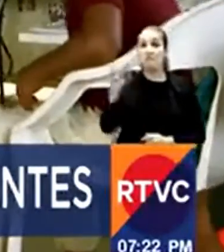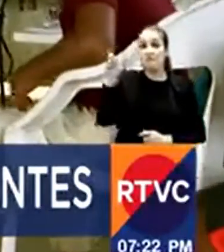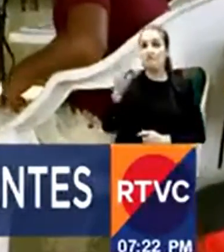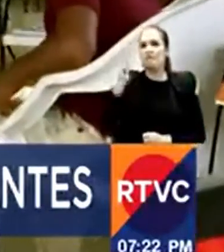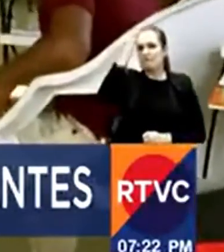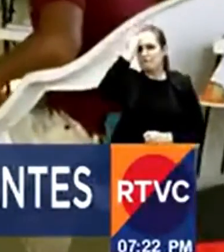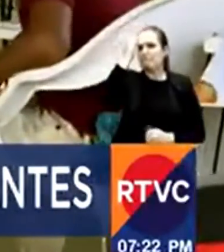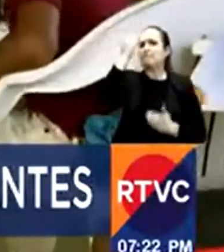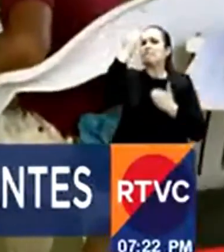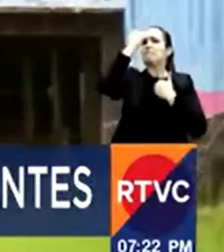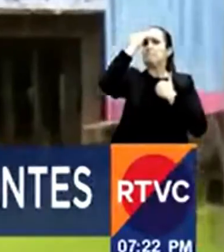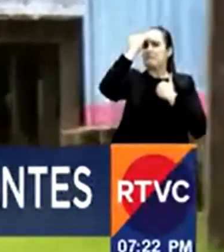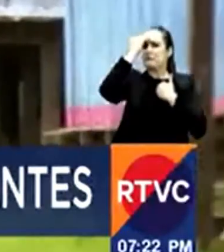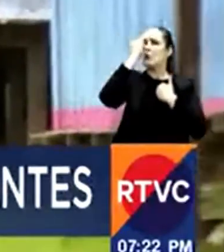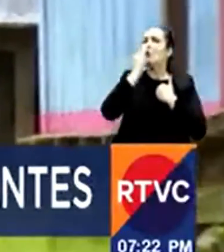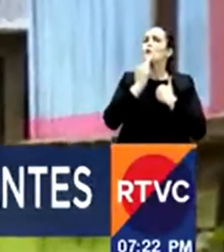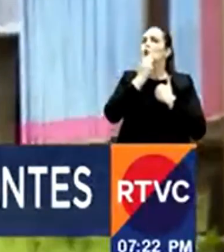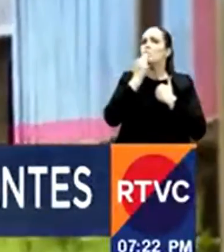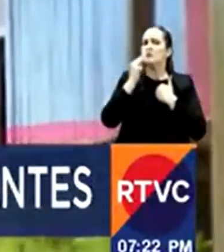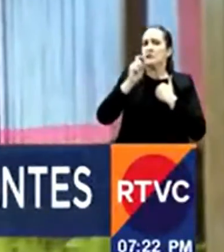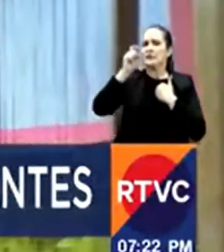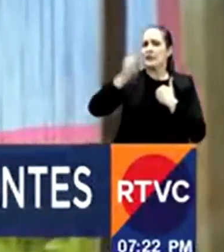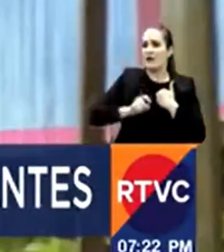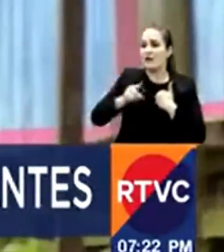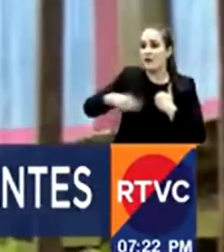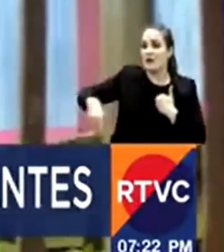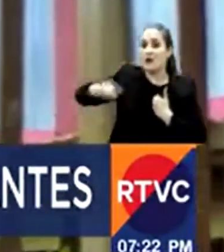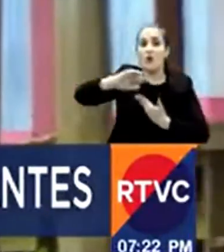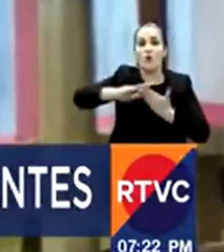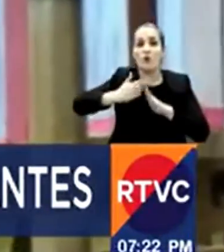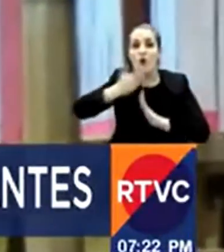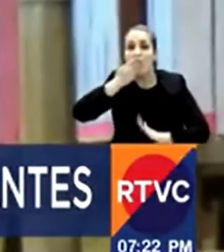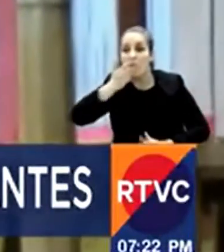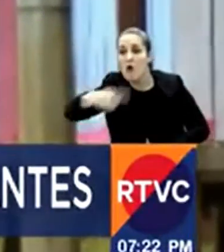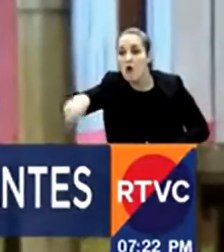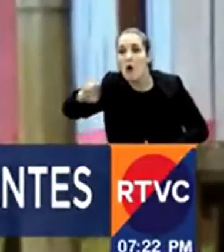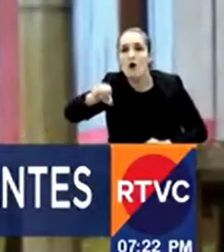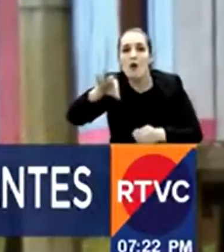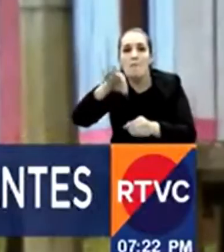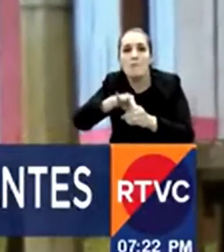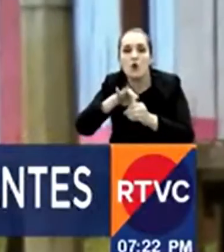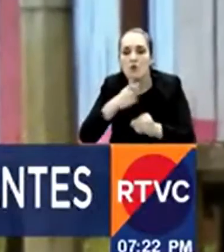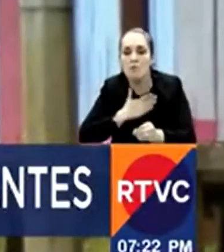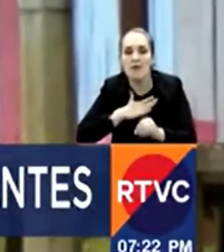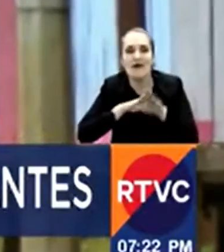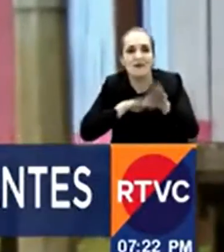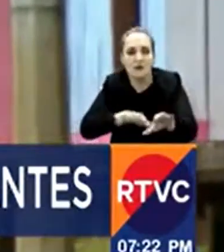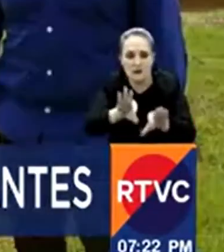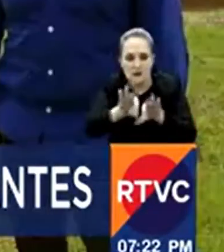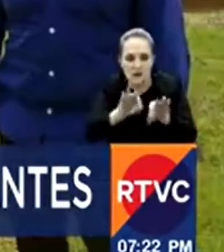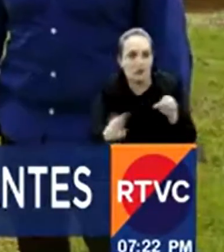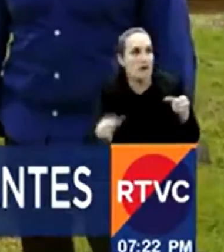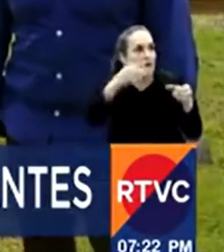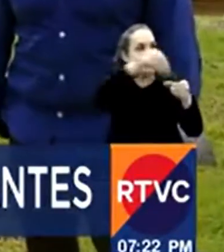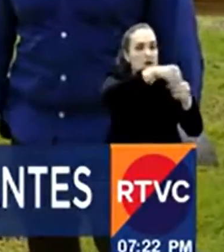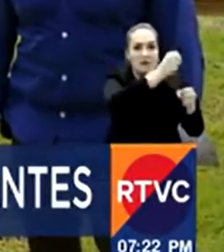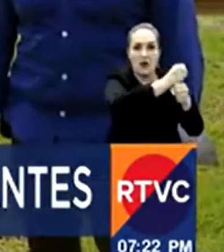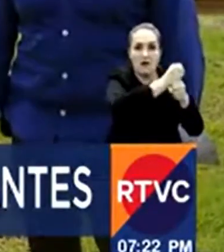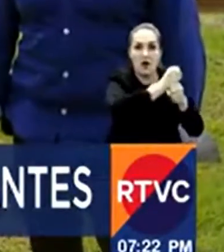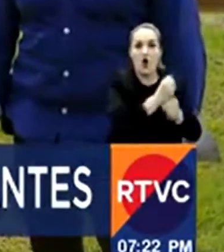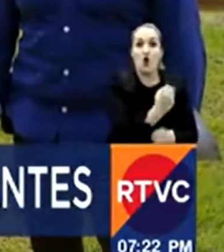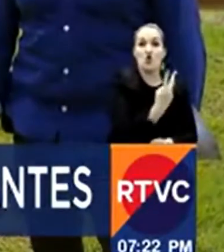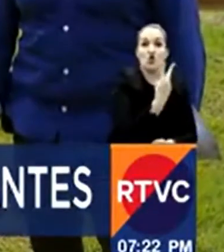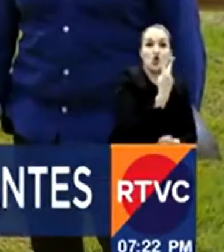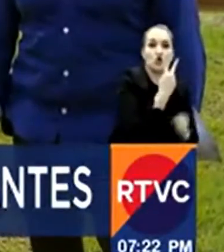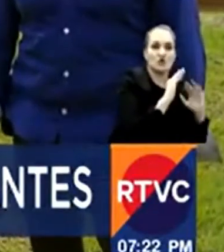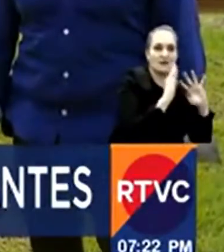con el país no es poco. Las comunidades indígenas tienen la posibilidad de elegir sus propios representantes en el Congreso, 2 curules en el Senado